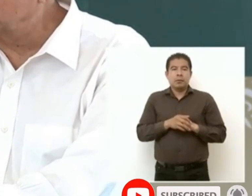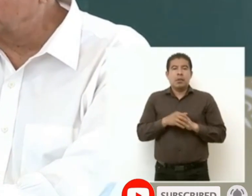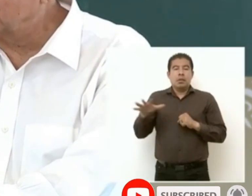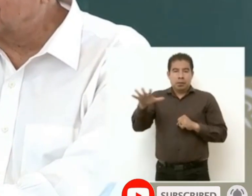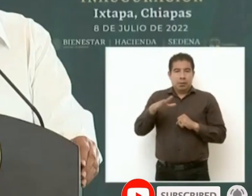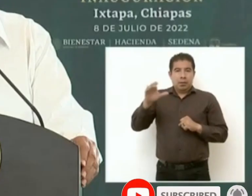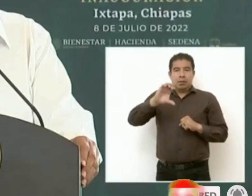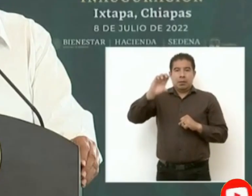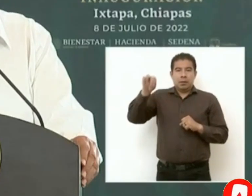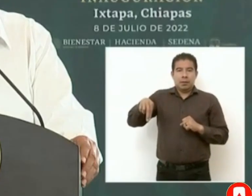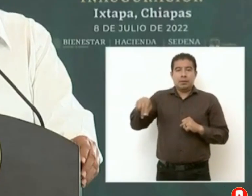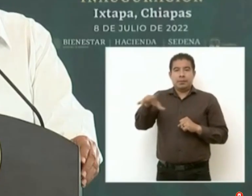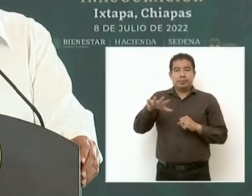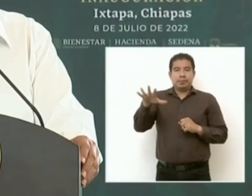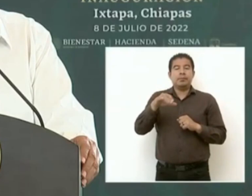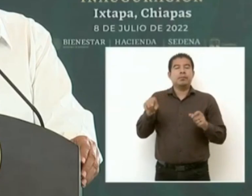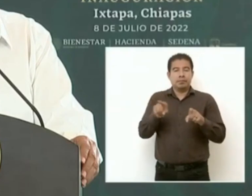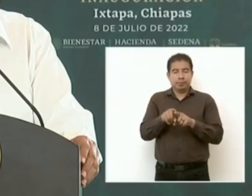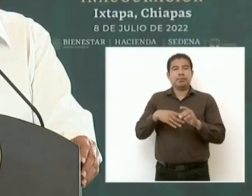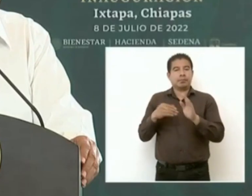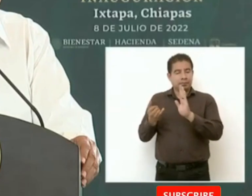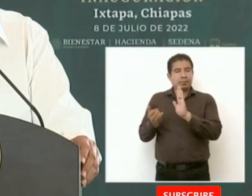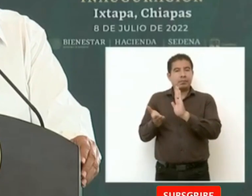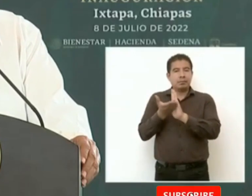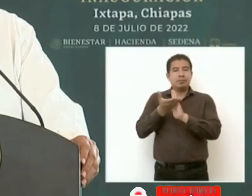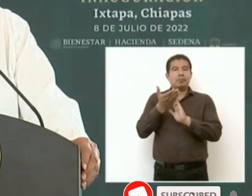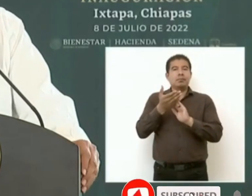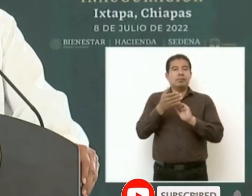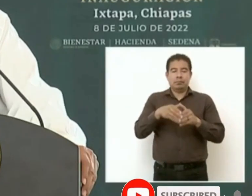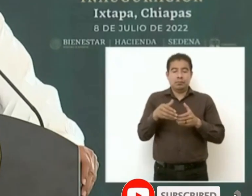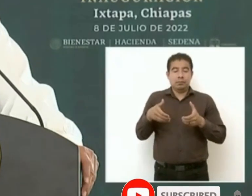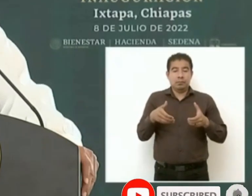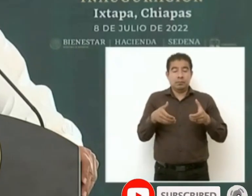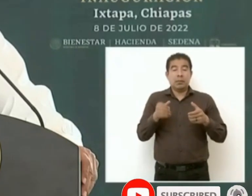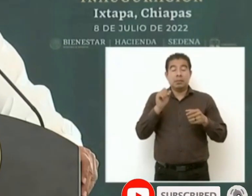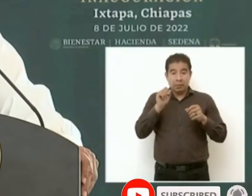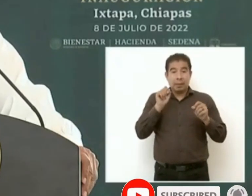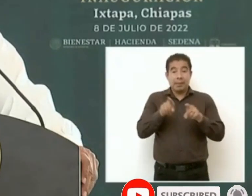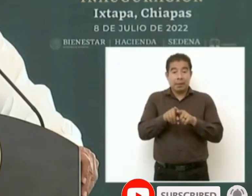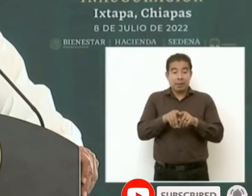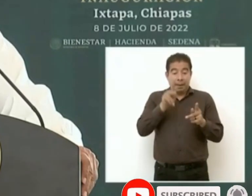Cancún, Quintana Roo, 2 tramos de el Tren Maya.